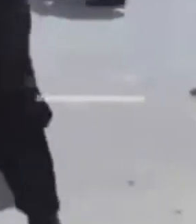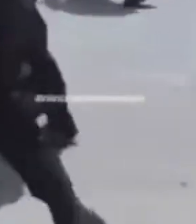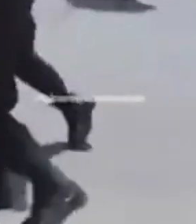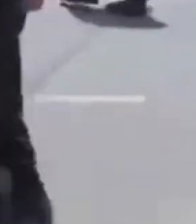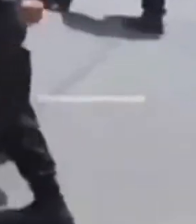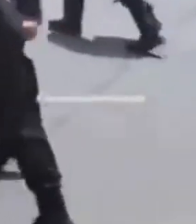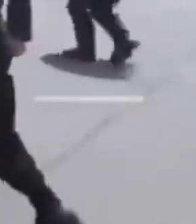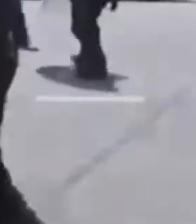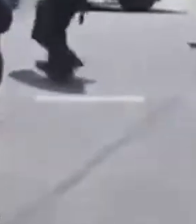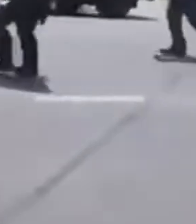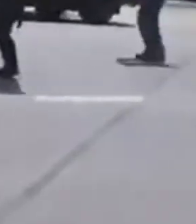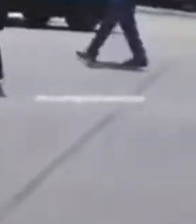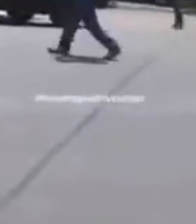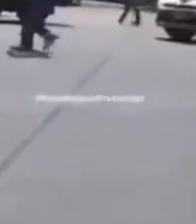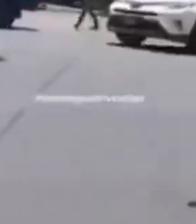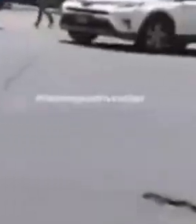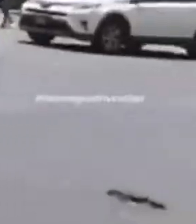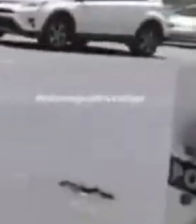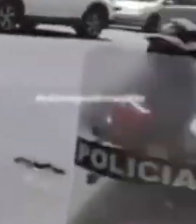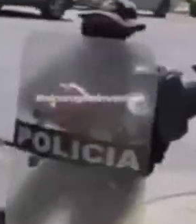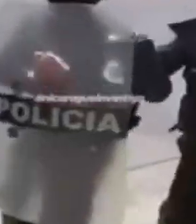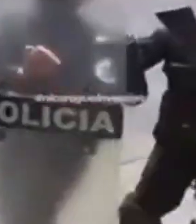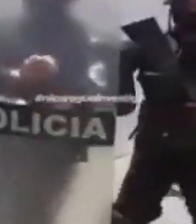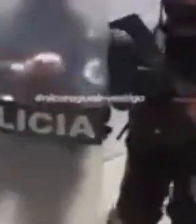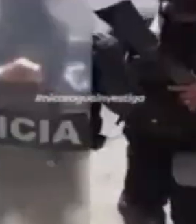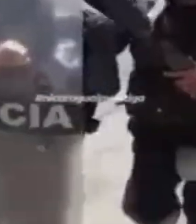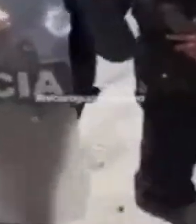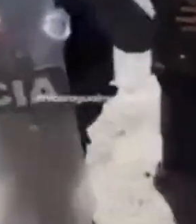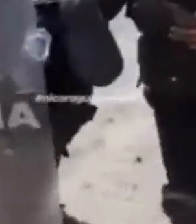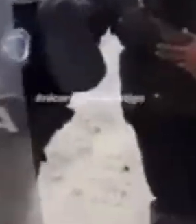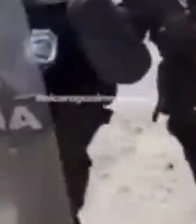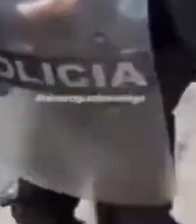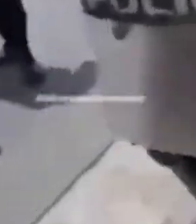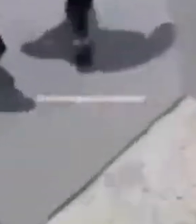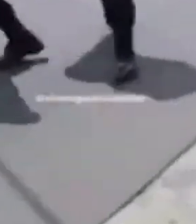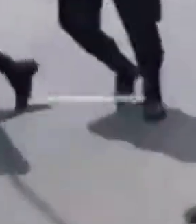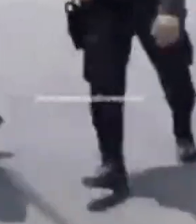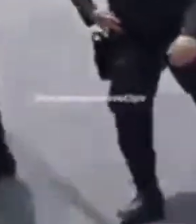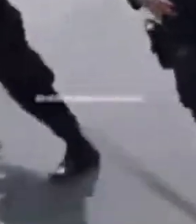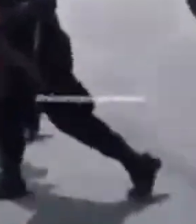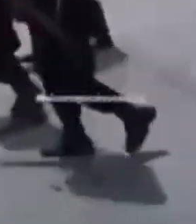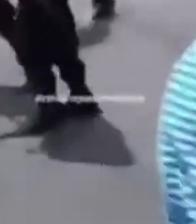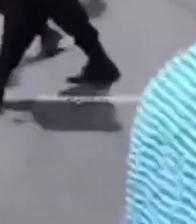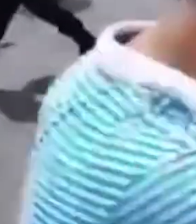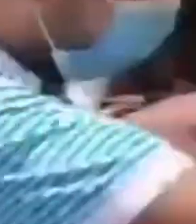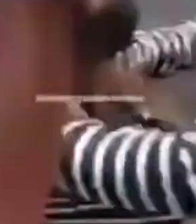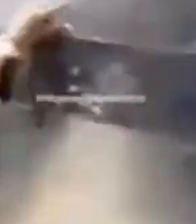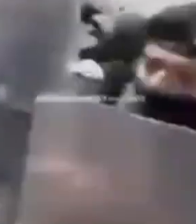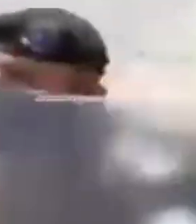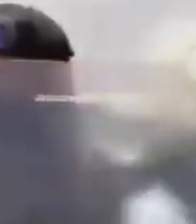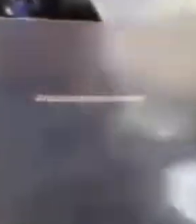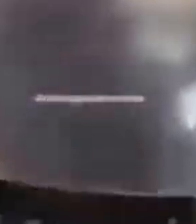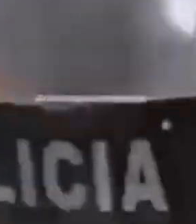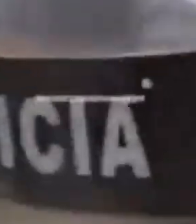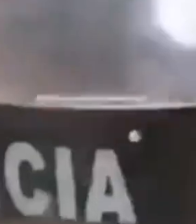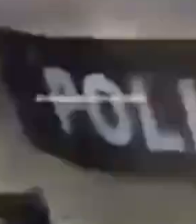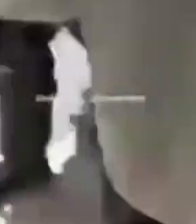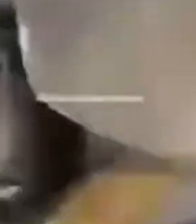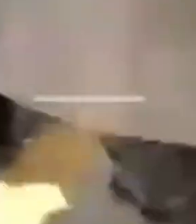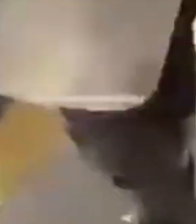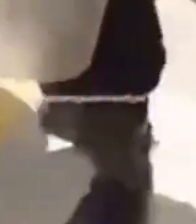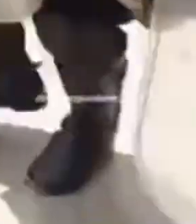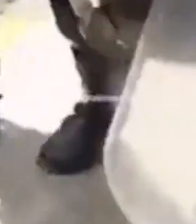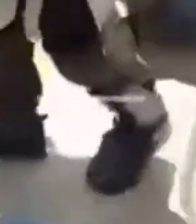de semanas de mostrar una postura incierta sobre la crisis en Nicaragua ante la Organización de Estados Americanos y la Organización de las